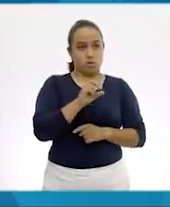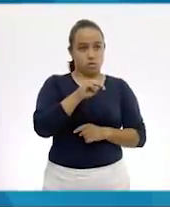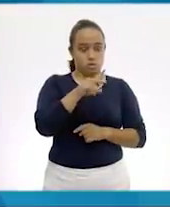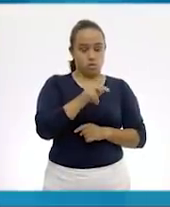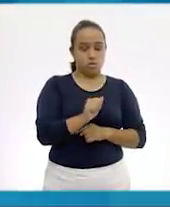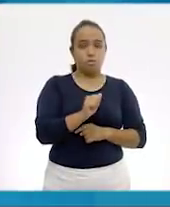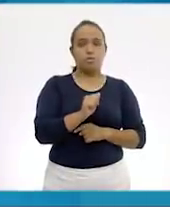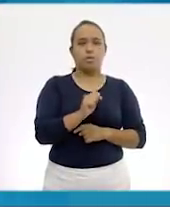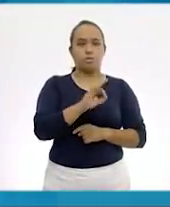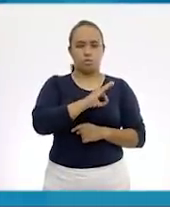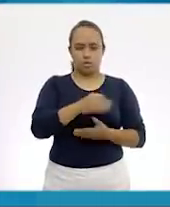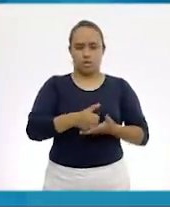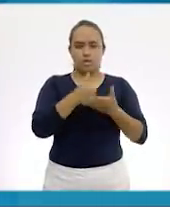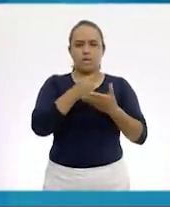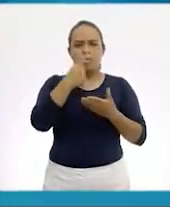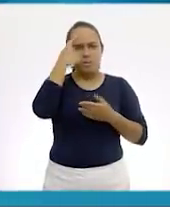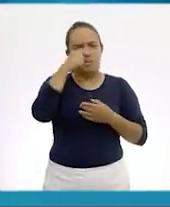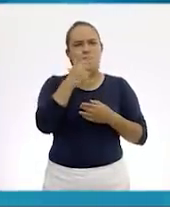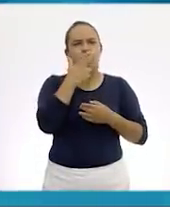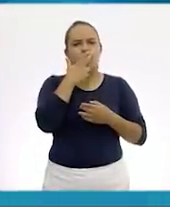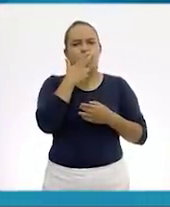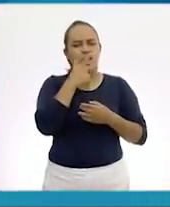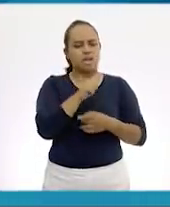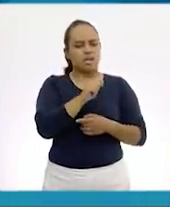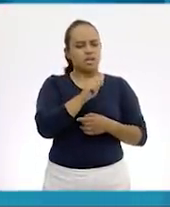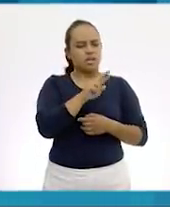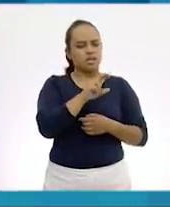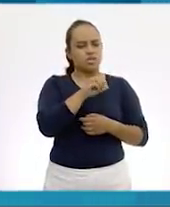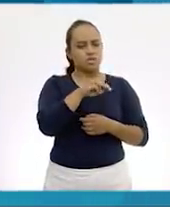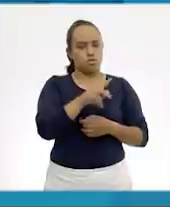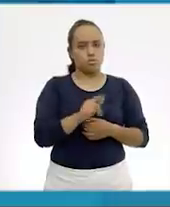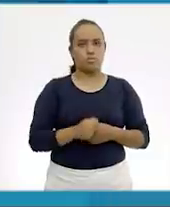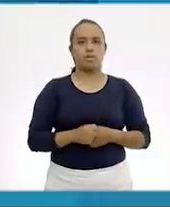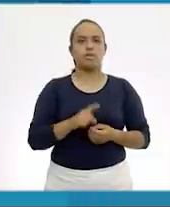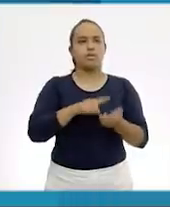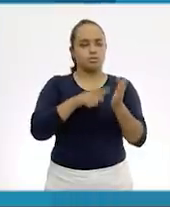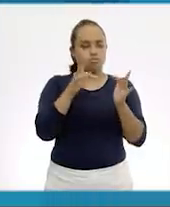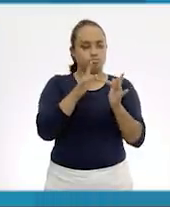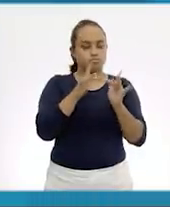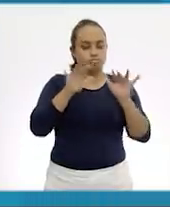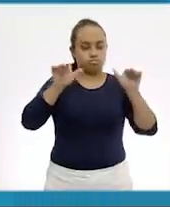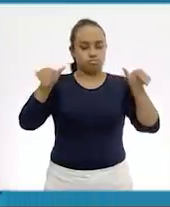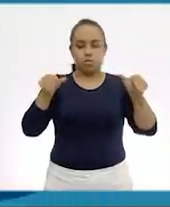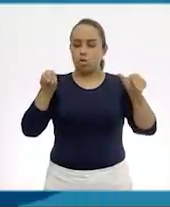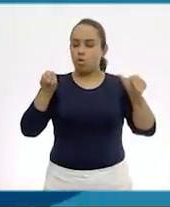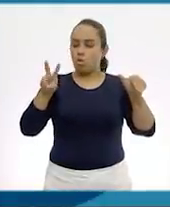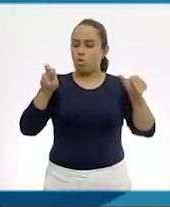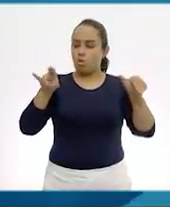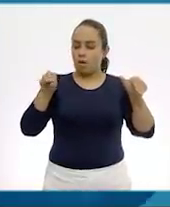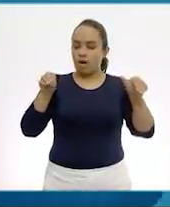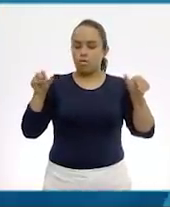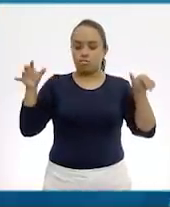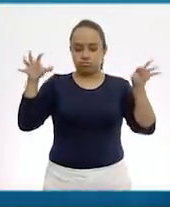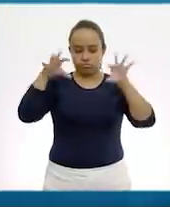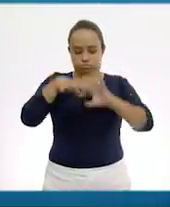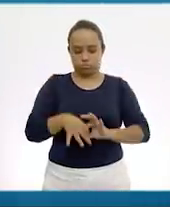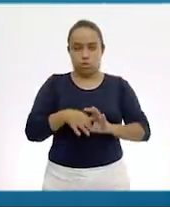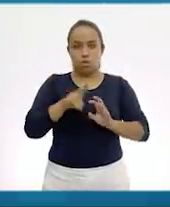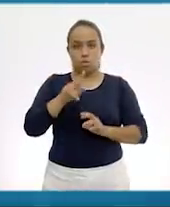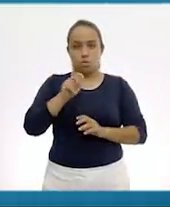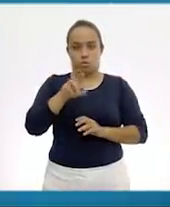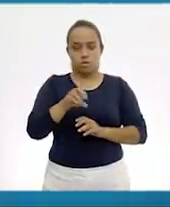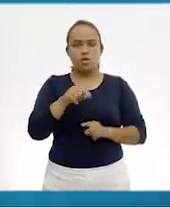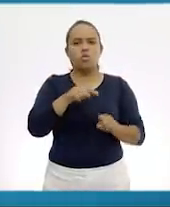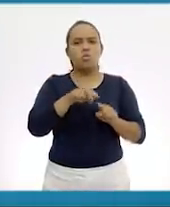¿Me ayudas a leer la función que tiene o qué son las trompas de falopio? Son dos conductos que comunican los ovarios con el útero. Son